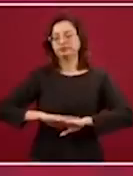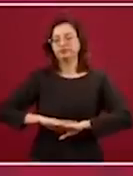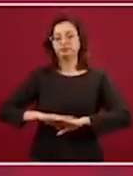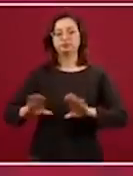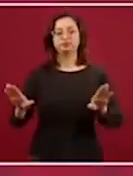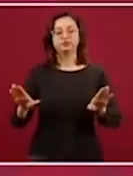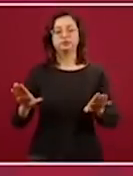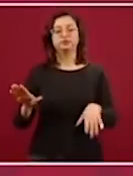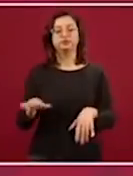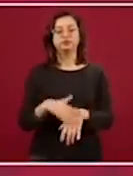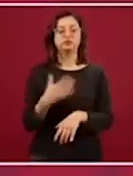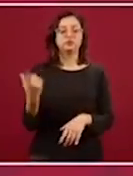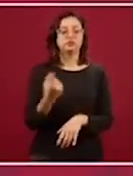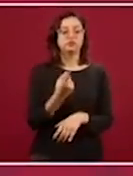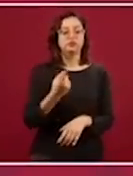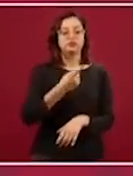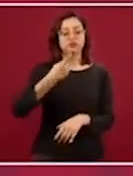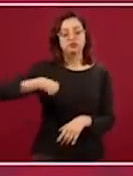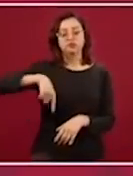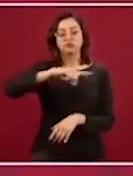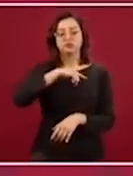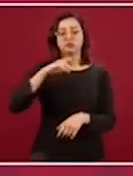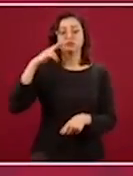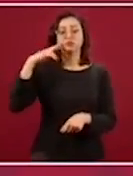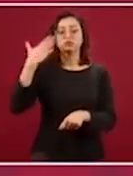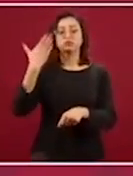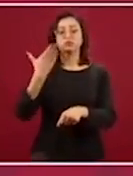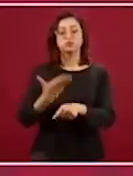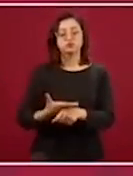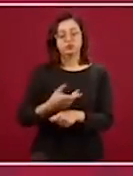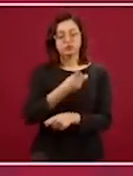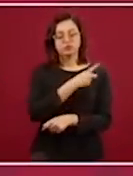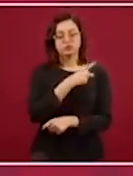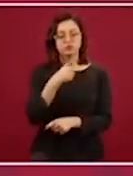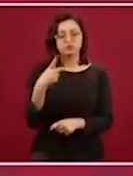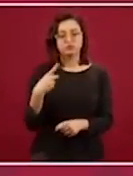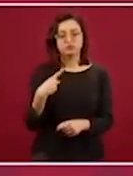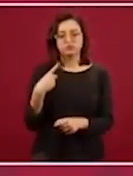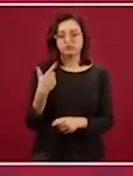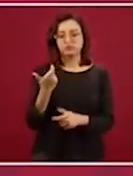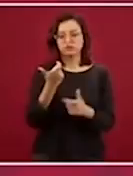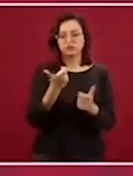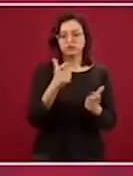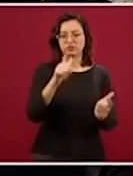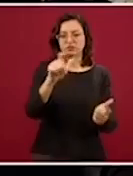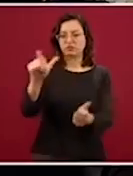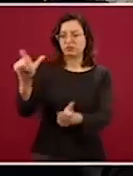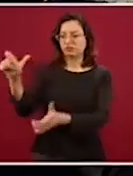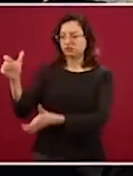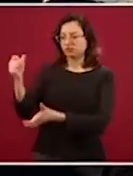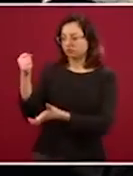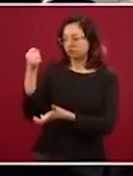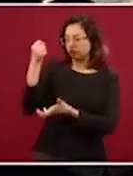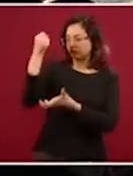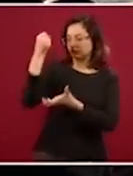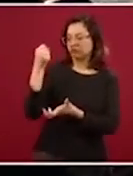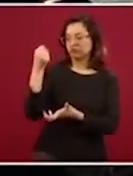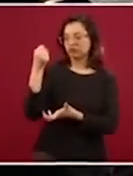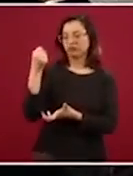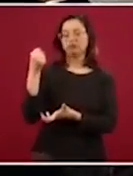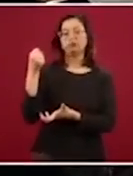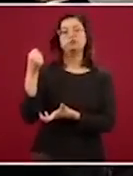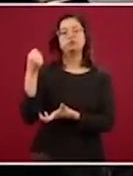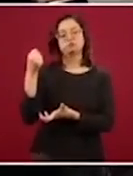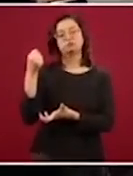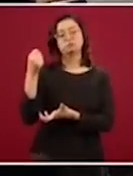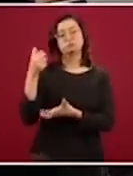porque tenemos que manejar con responsabilidad el presupuesto. No se pueden convertir las deudas